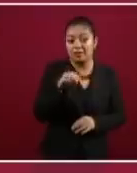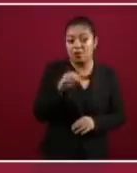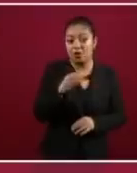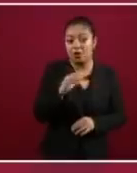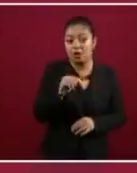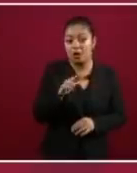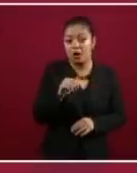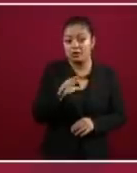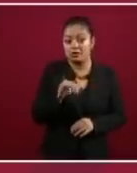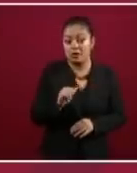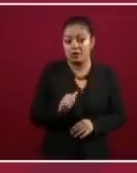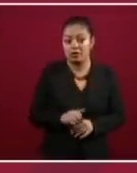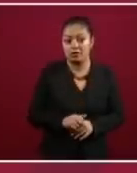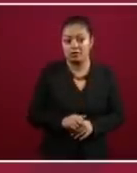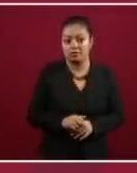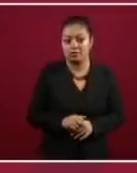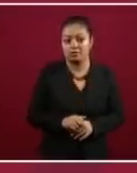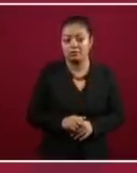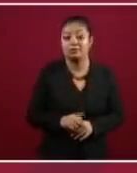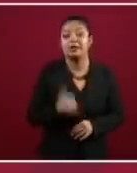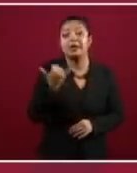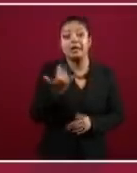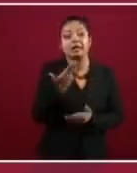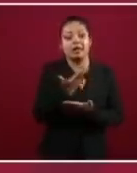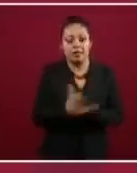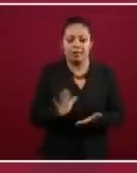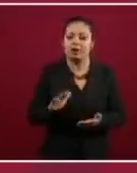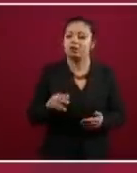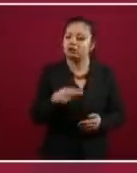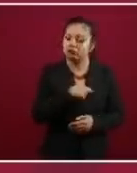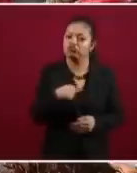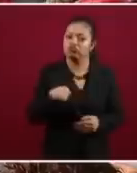porque le tenemos mucha confianza al pueblo.